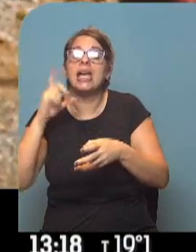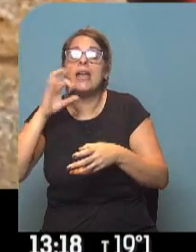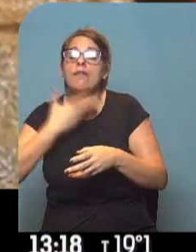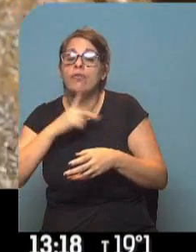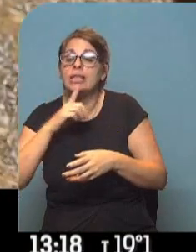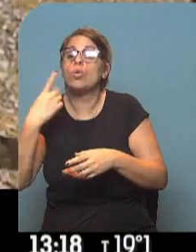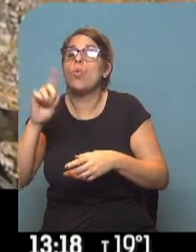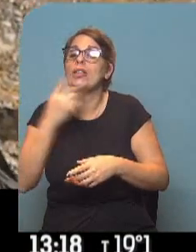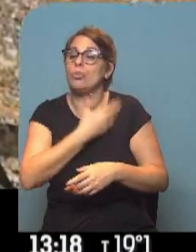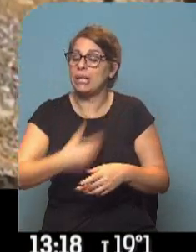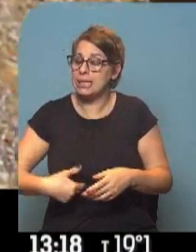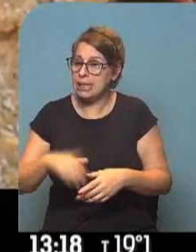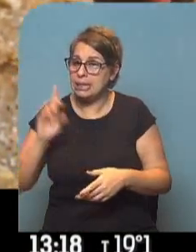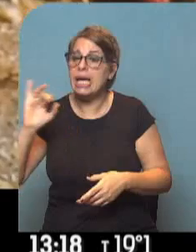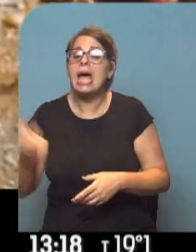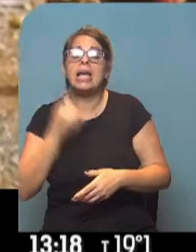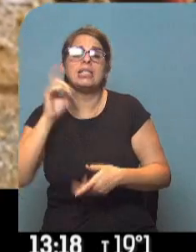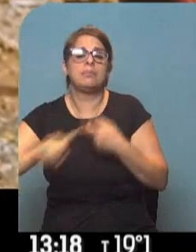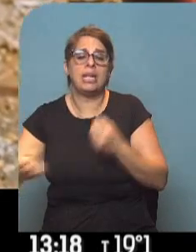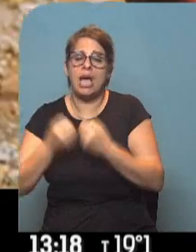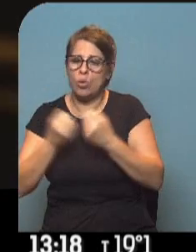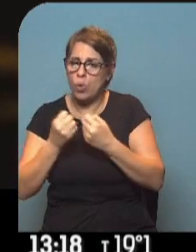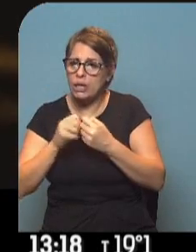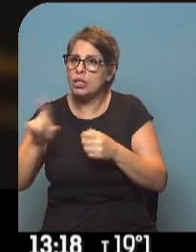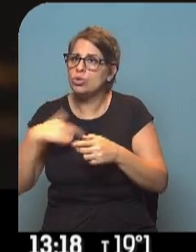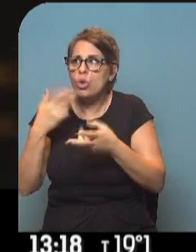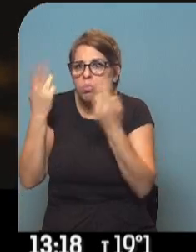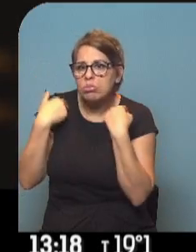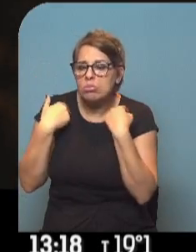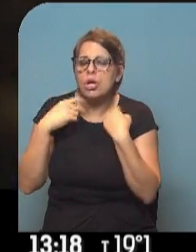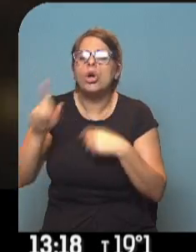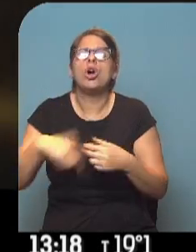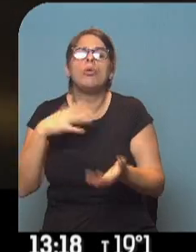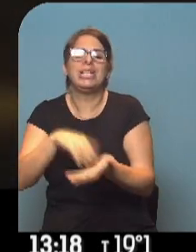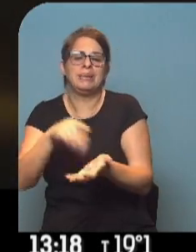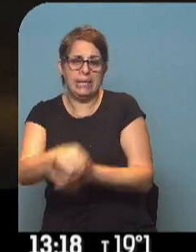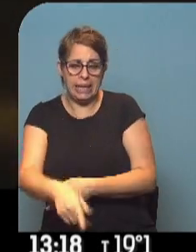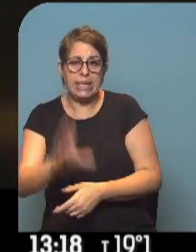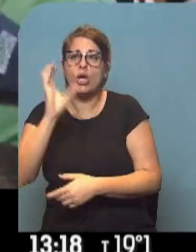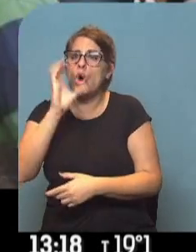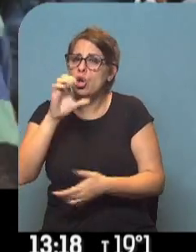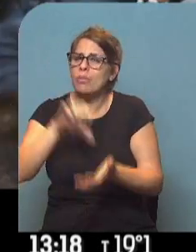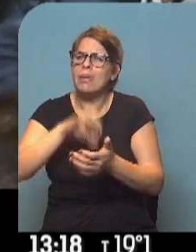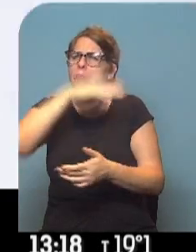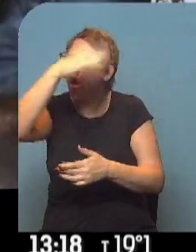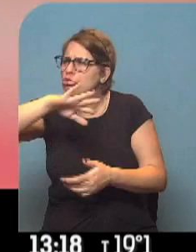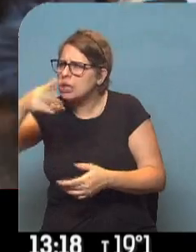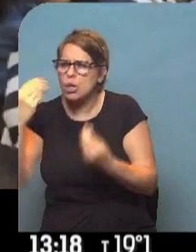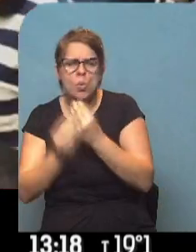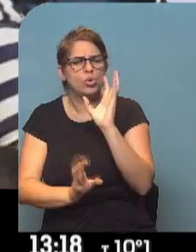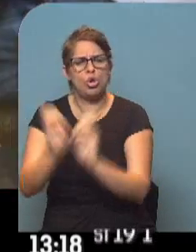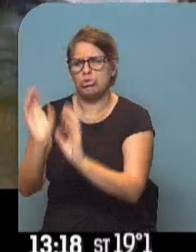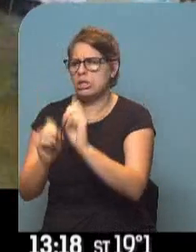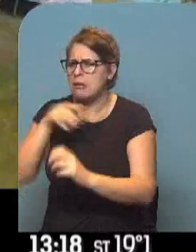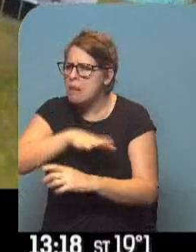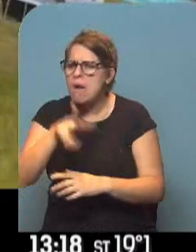su conducción acepte un acuerdo, logre disciplinar al resto. El primer motivo es topográfico. Colombia es un país muy montañoso, con mucha selva, con mar,